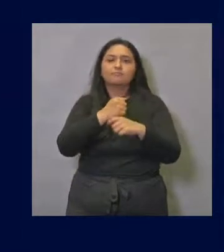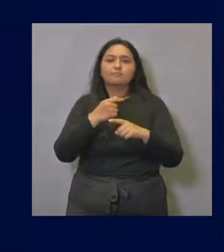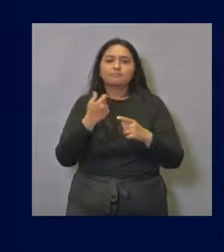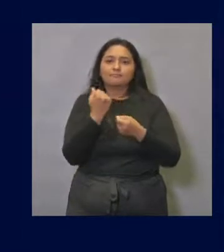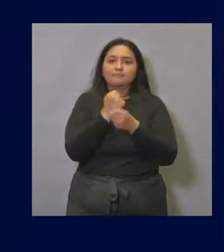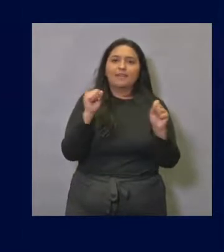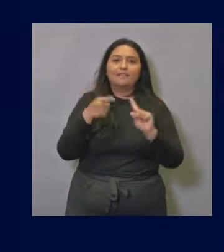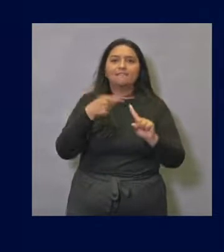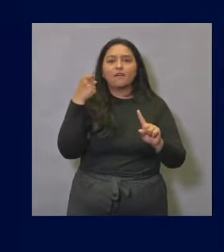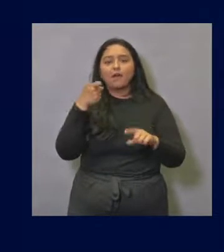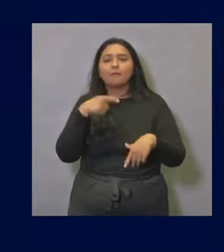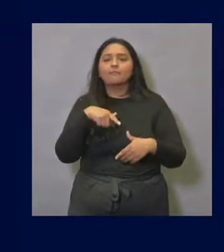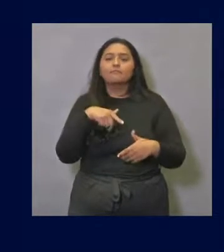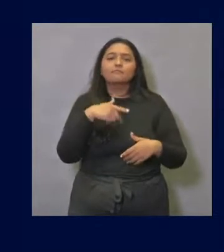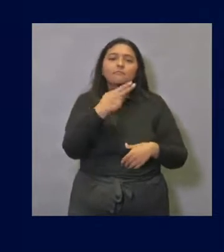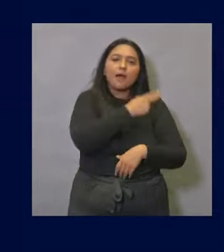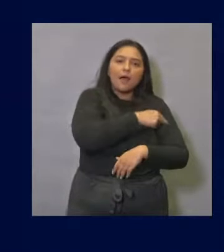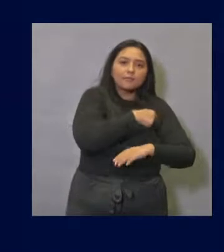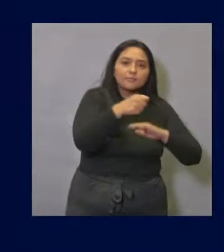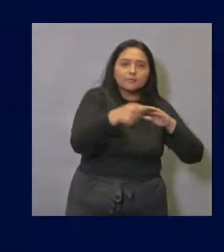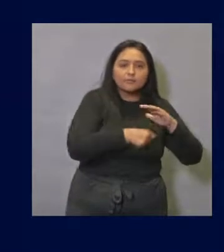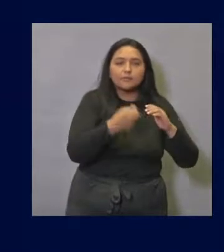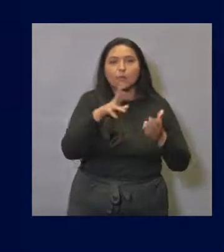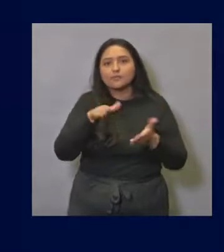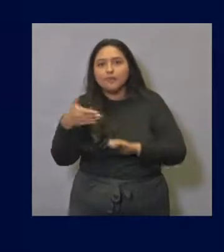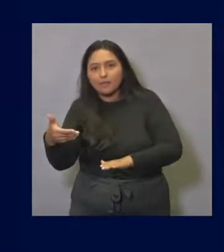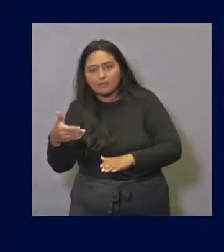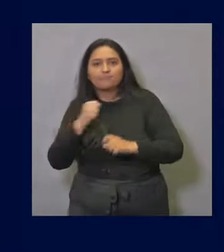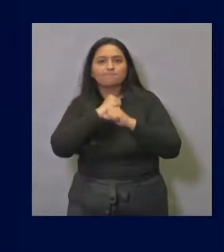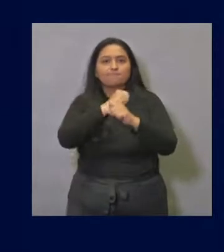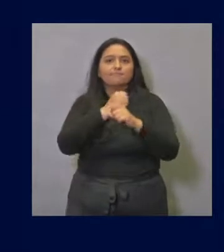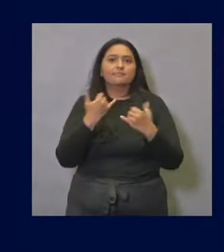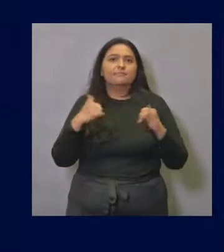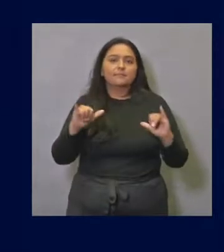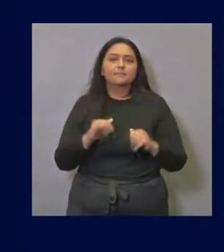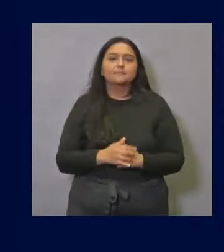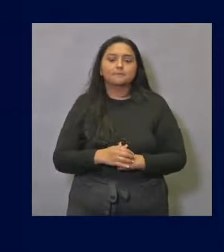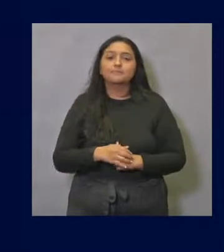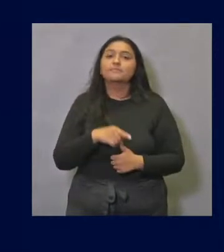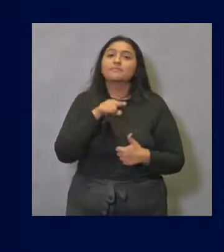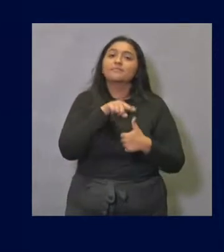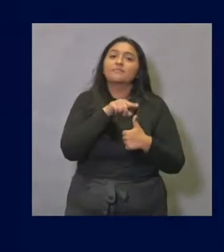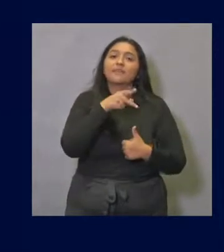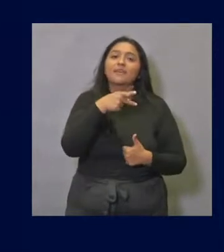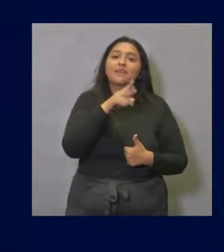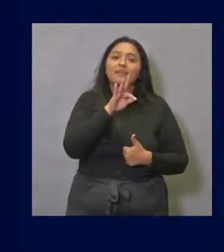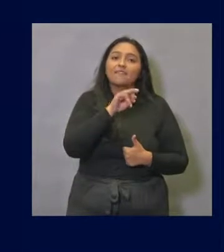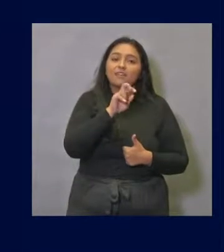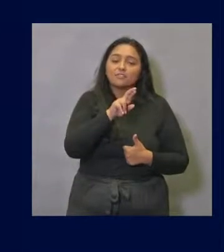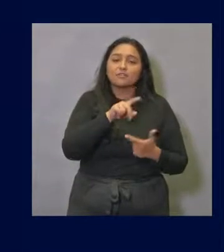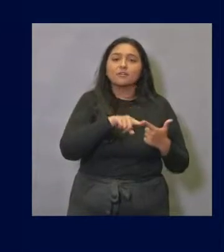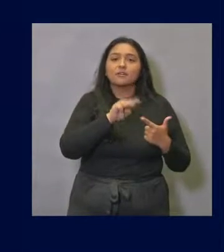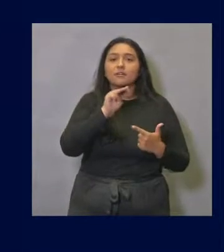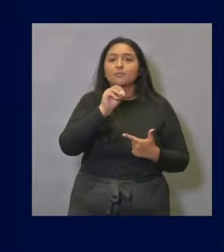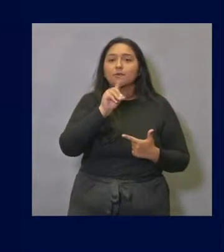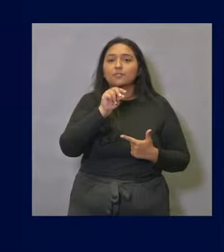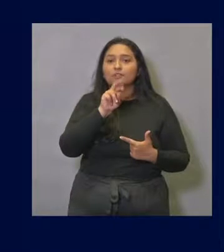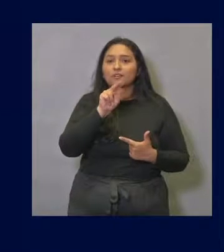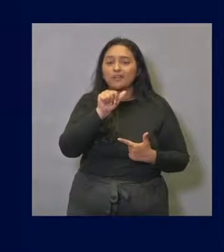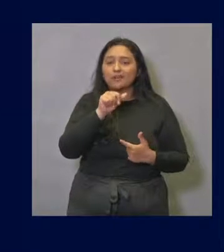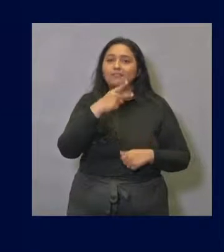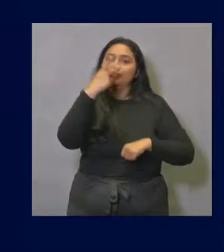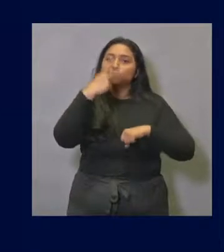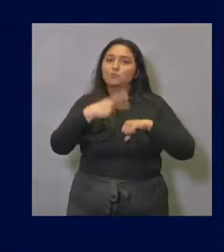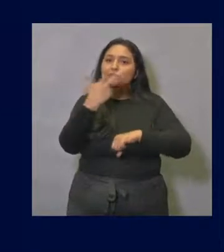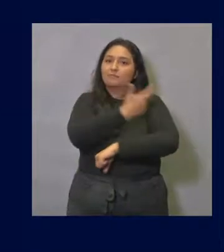clínico. A diferencia de las vacunas Pfizer y Moderna, que requieren 2 dosis espaciadas por 3 o 4 semanas, Johnson &